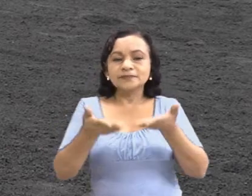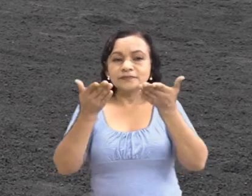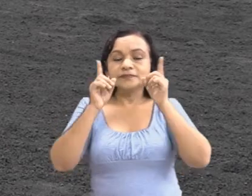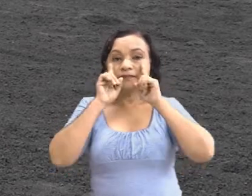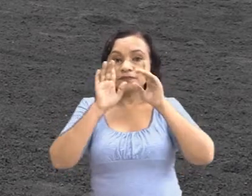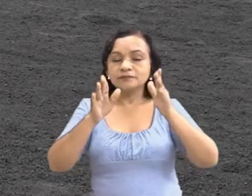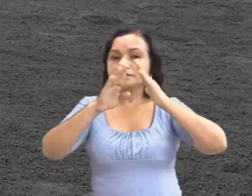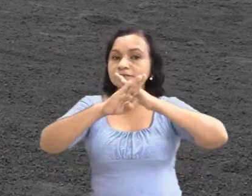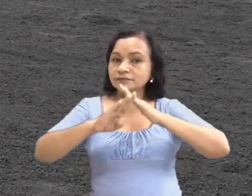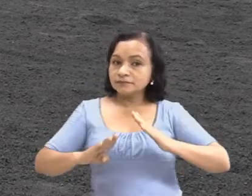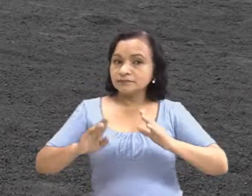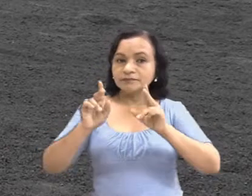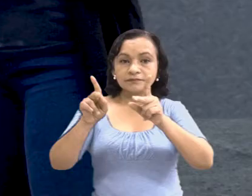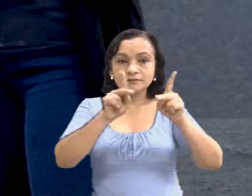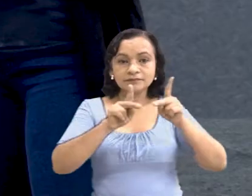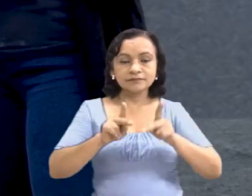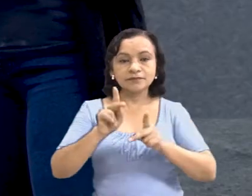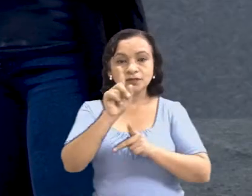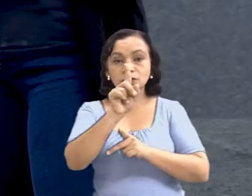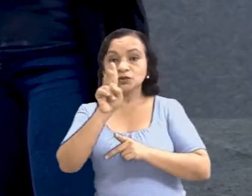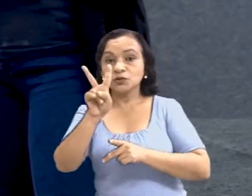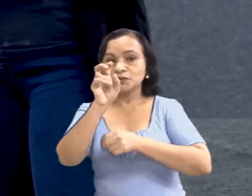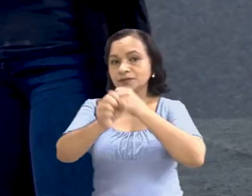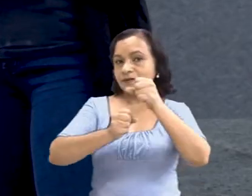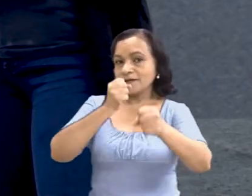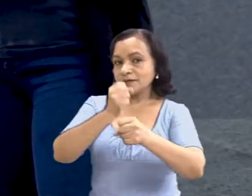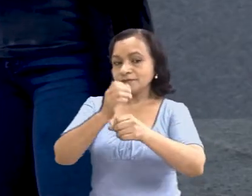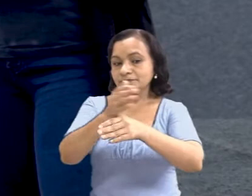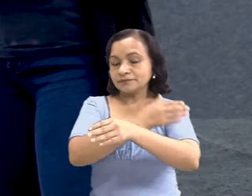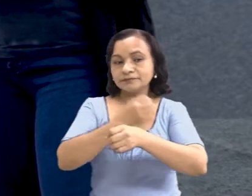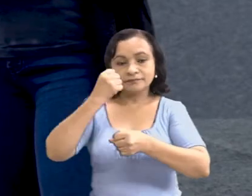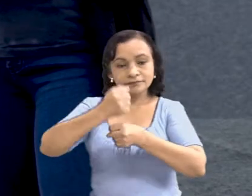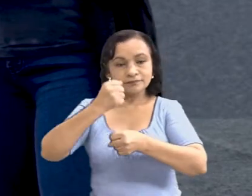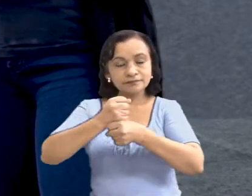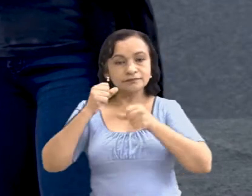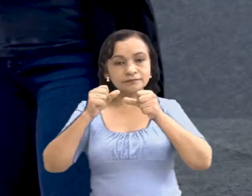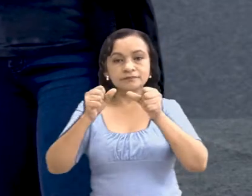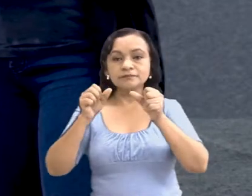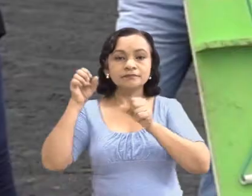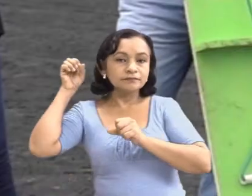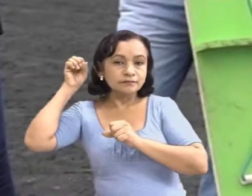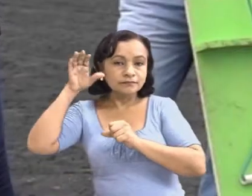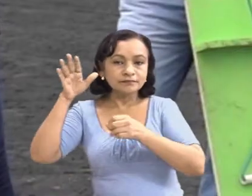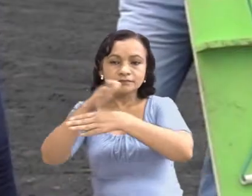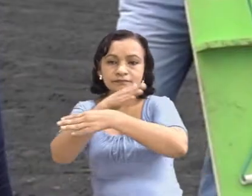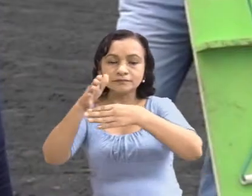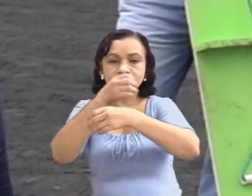servicio seguro y tranquilo para todos los turistas? Hace 2 años hemos venido trabajando con la parte de las empresas